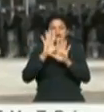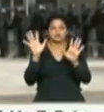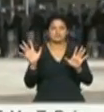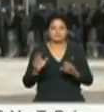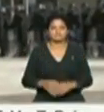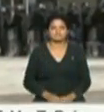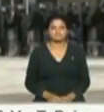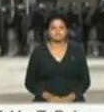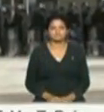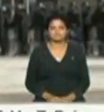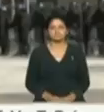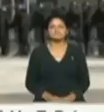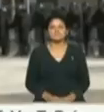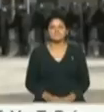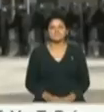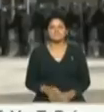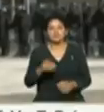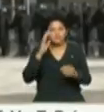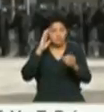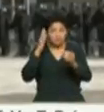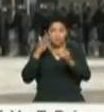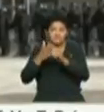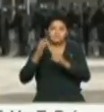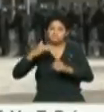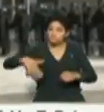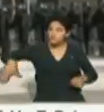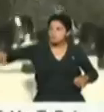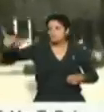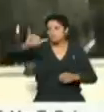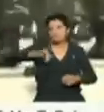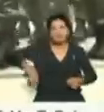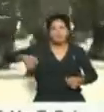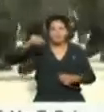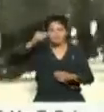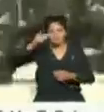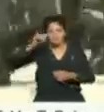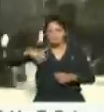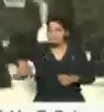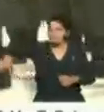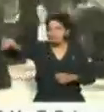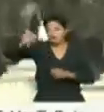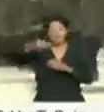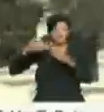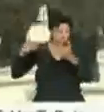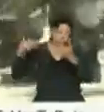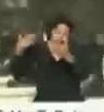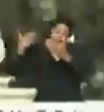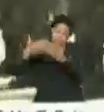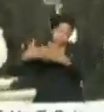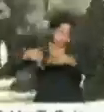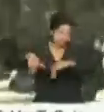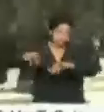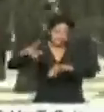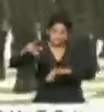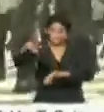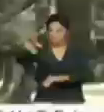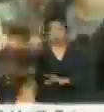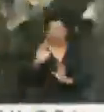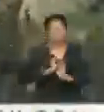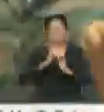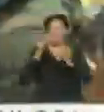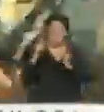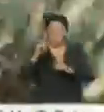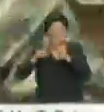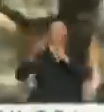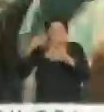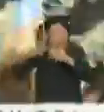prevé equiparar beneficios para todos los rangos y asegurar que el sistema sea sostenible en el tiempo. Quienes ahora tienen estas altas